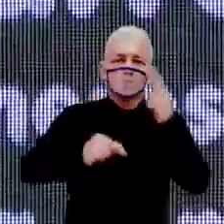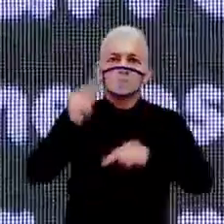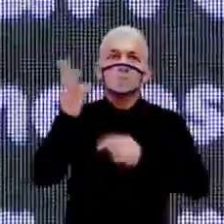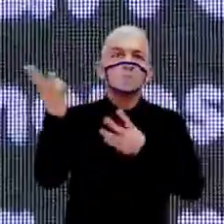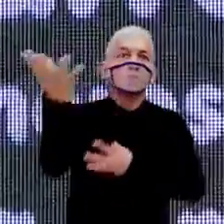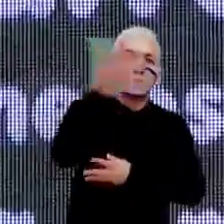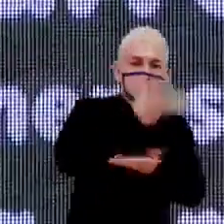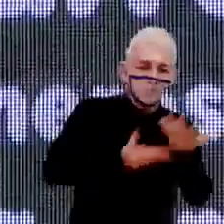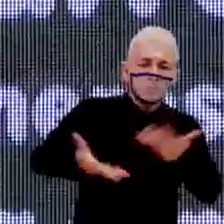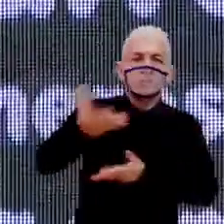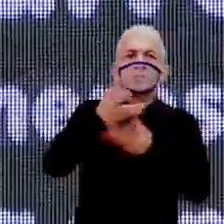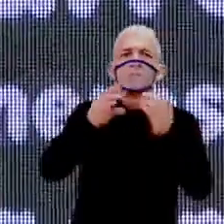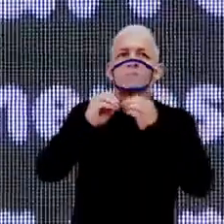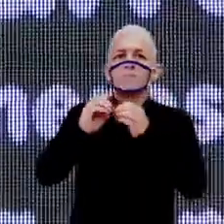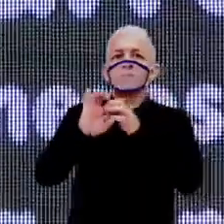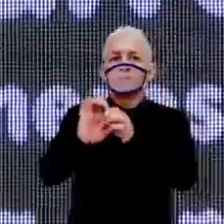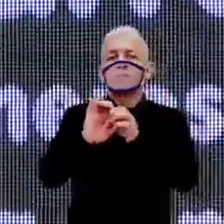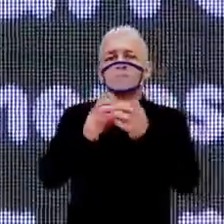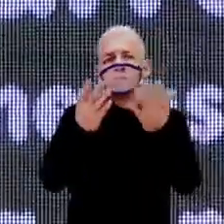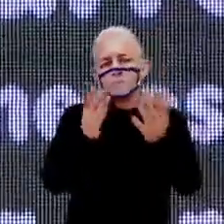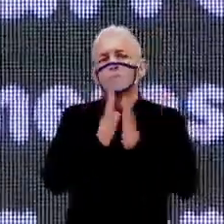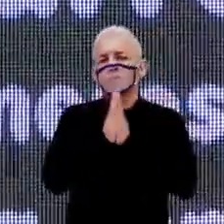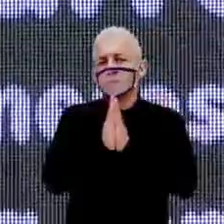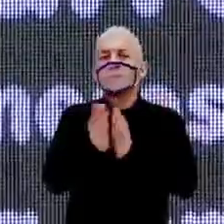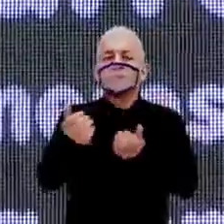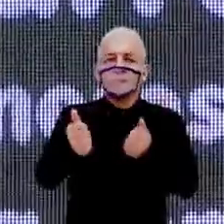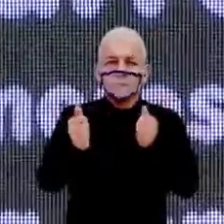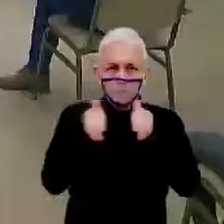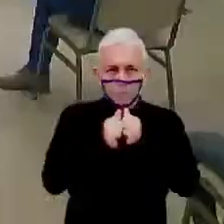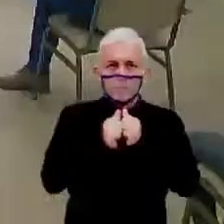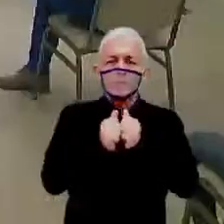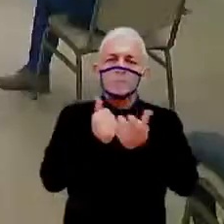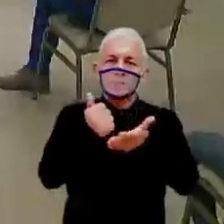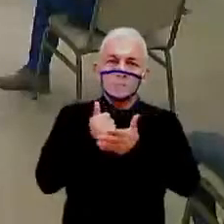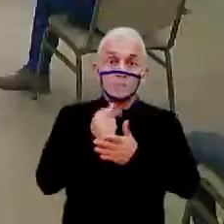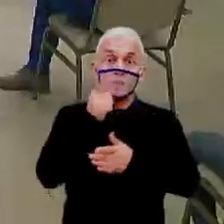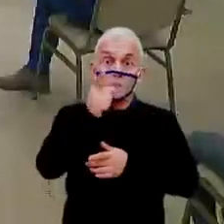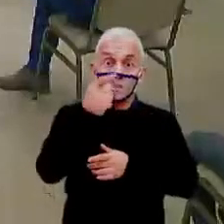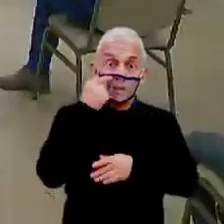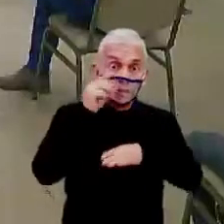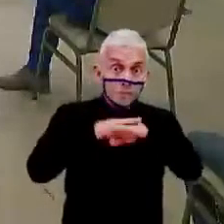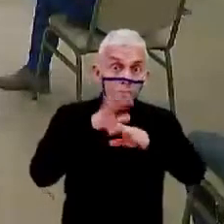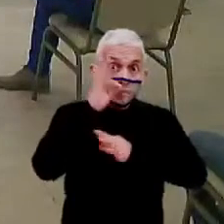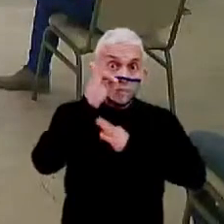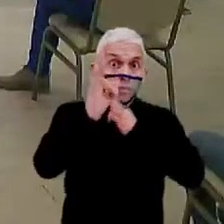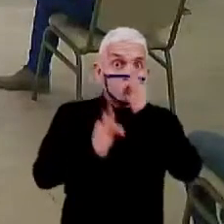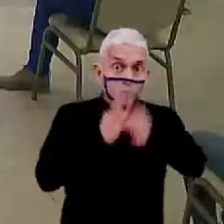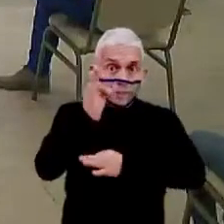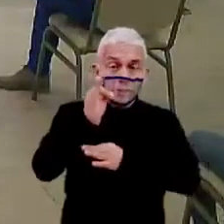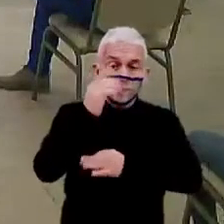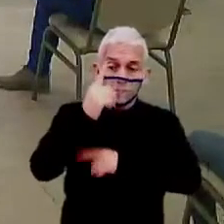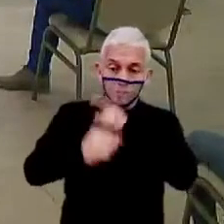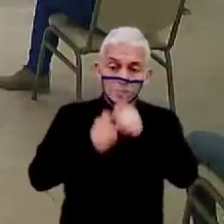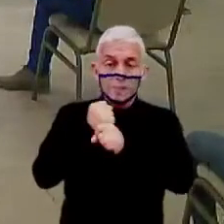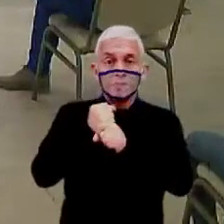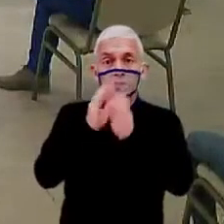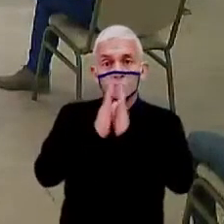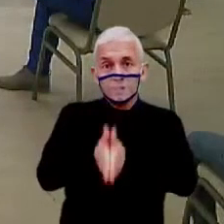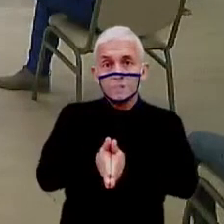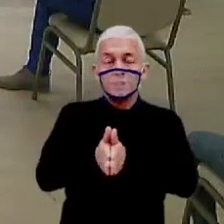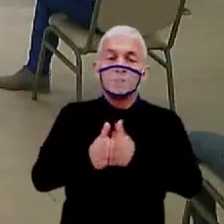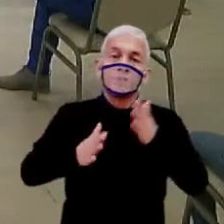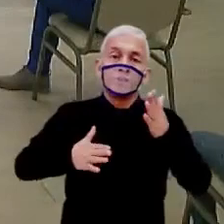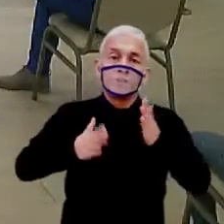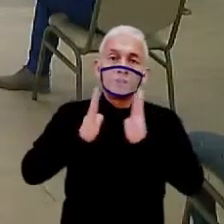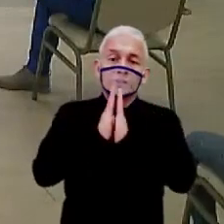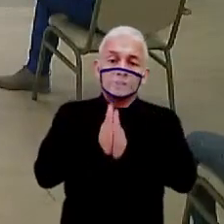conjunto. Lo que les quiero pedir hoy es que nos acompañen, al mismo tiempo que se cuiden en lo que falta de este año para que ustedes puedan